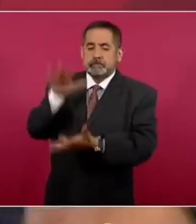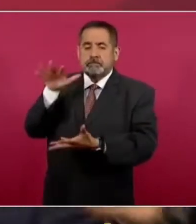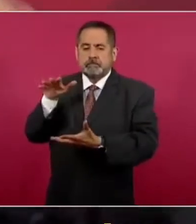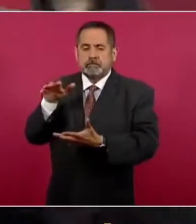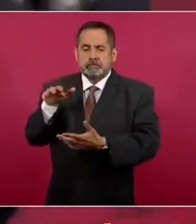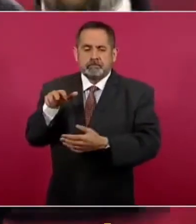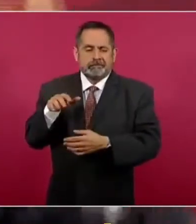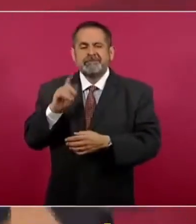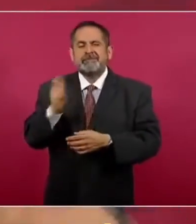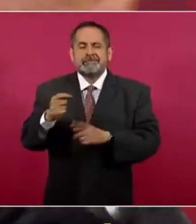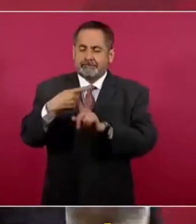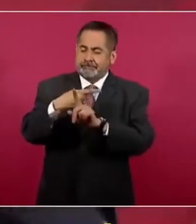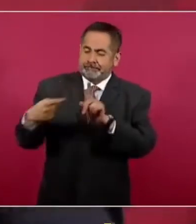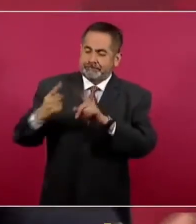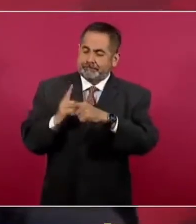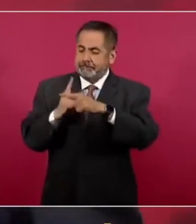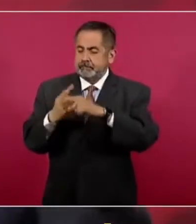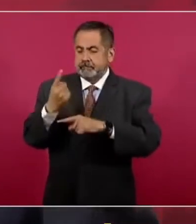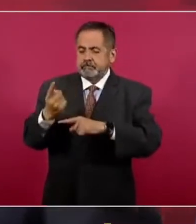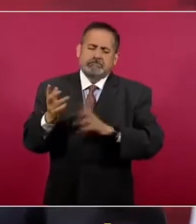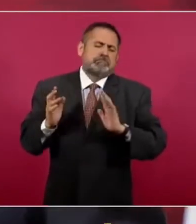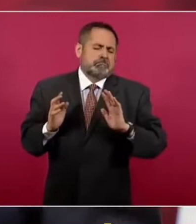la mitad más uno,